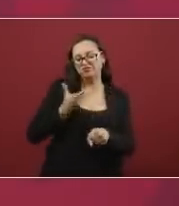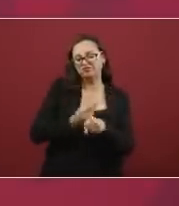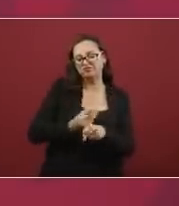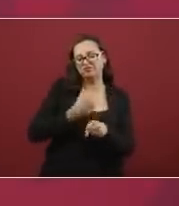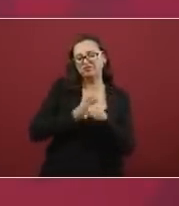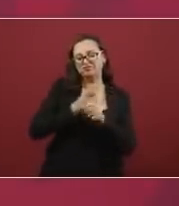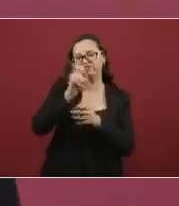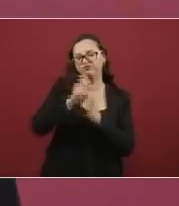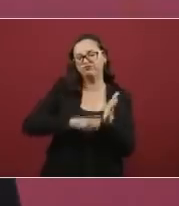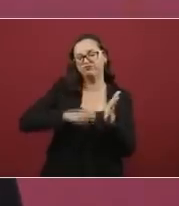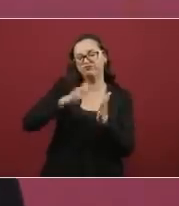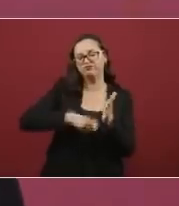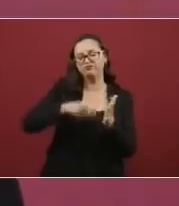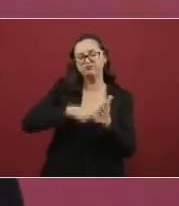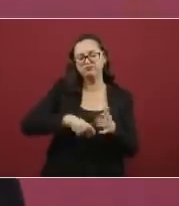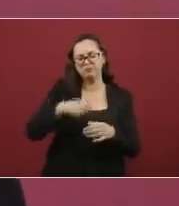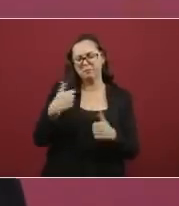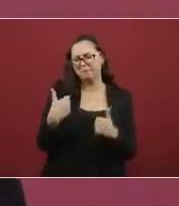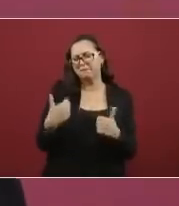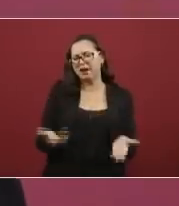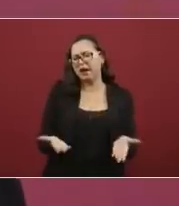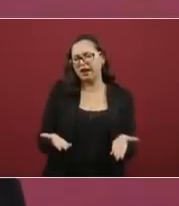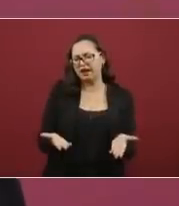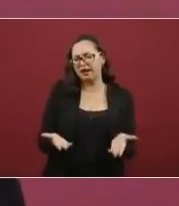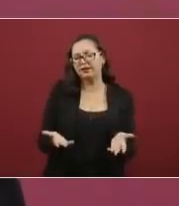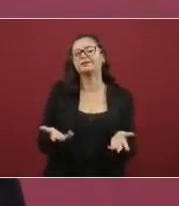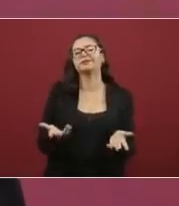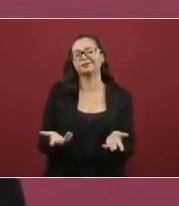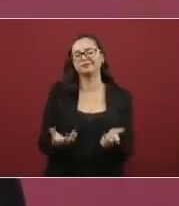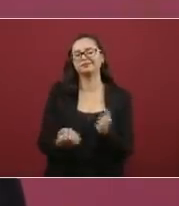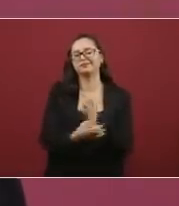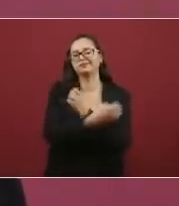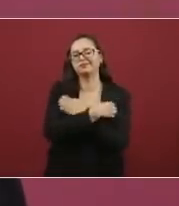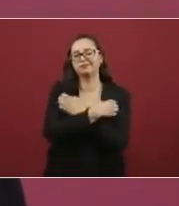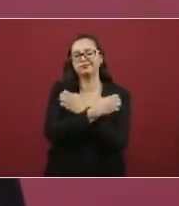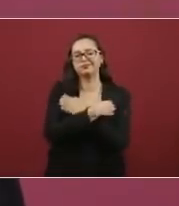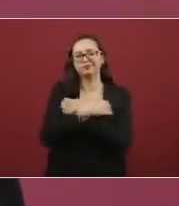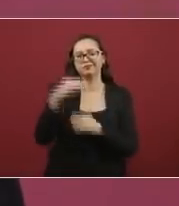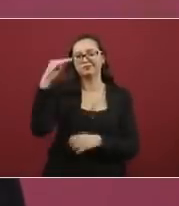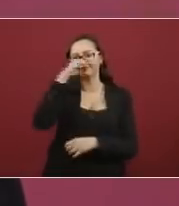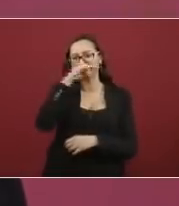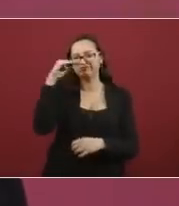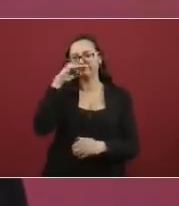para limitar la educación gratuita.